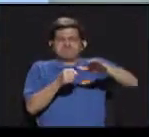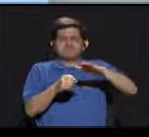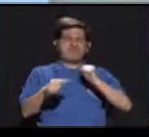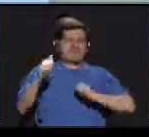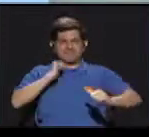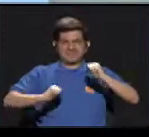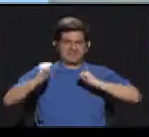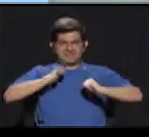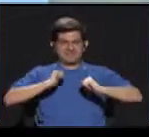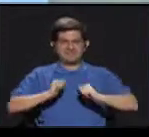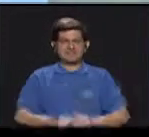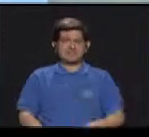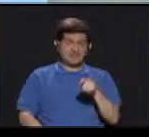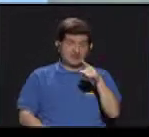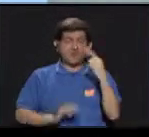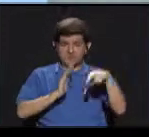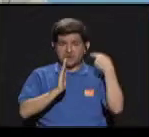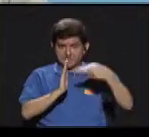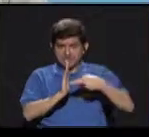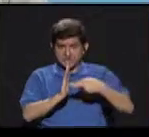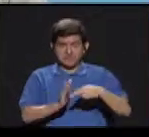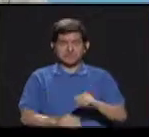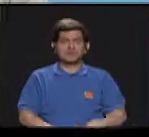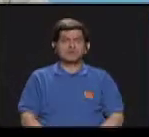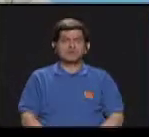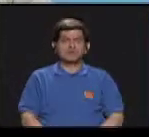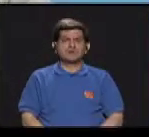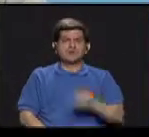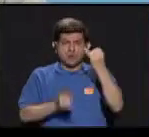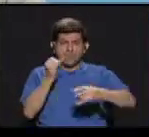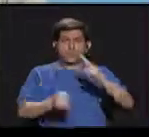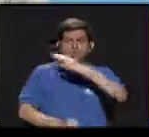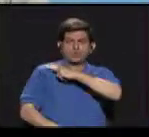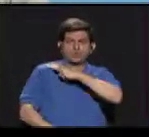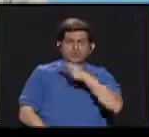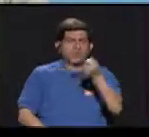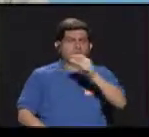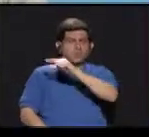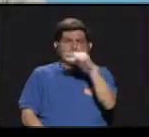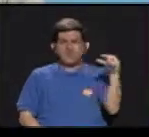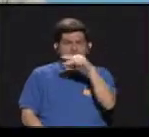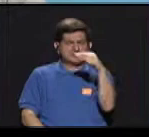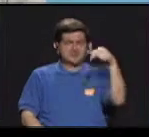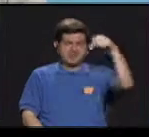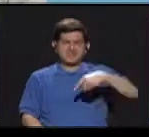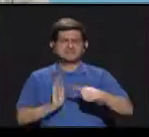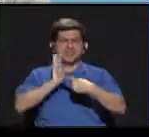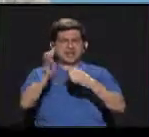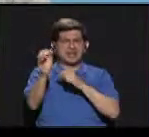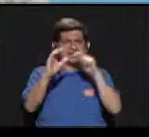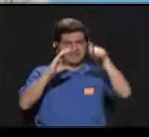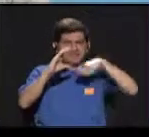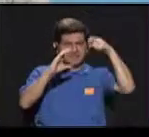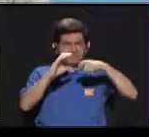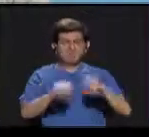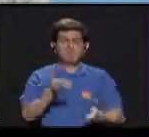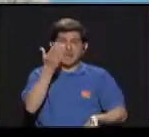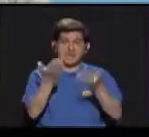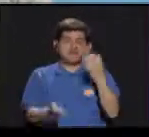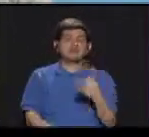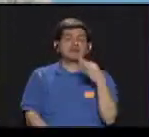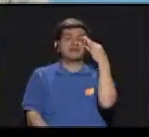en la actuación como el papel de Morita. Ciertamente. El Último Comandante estuvo pocas semanas en cartelera. Valdría la pena que en